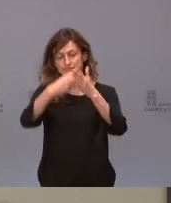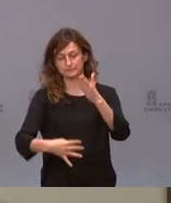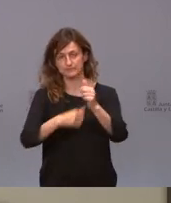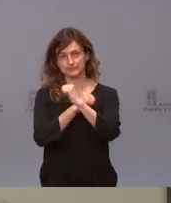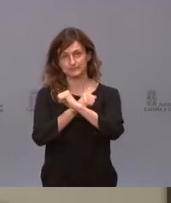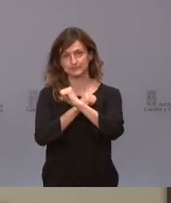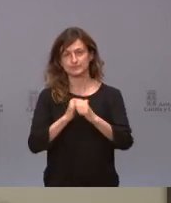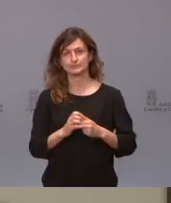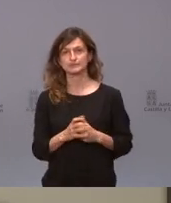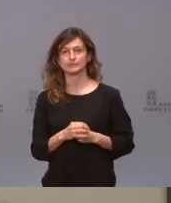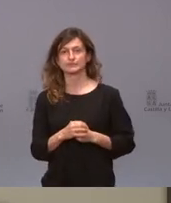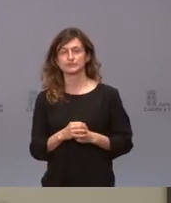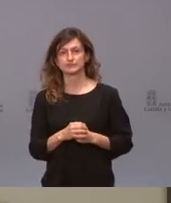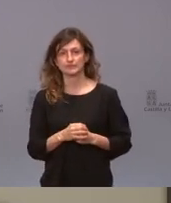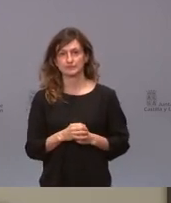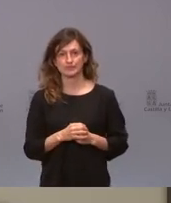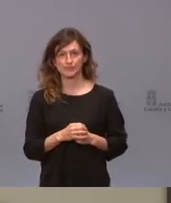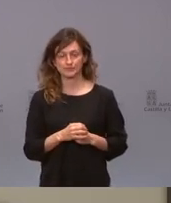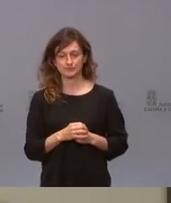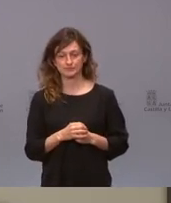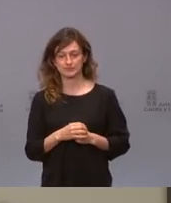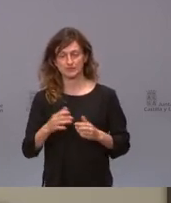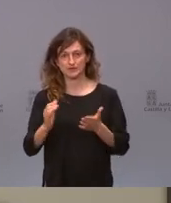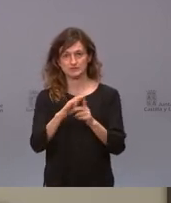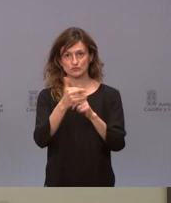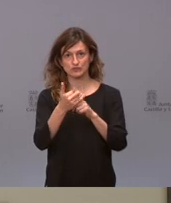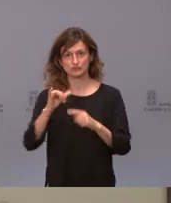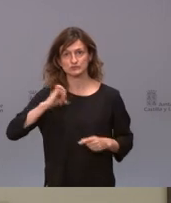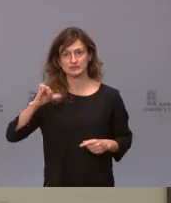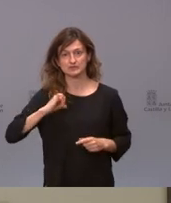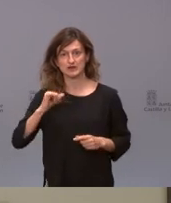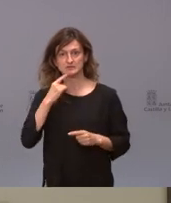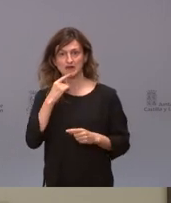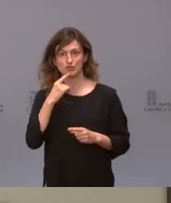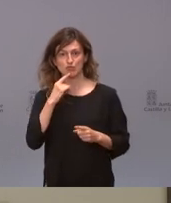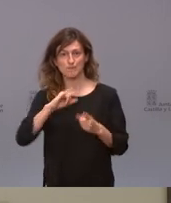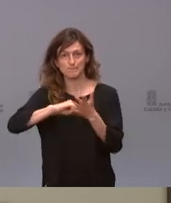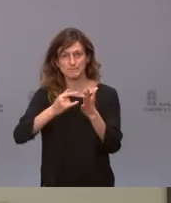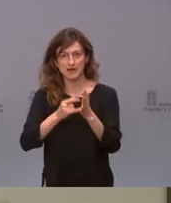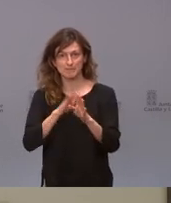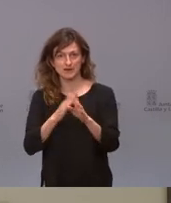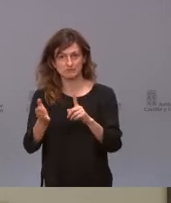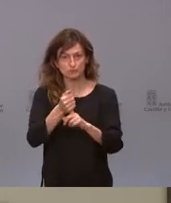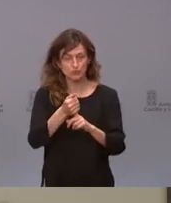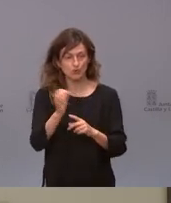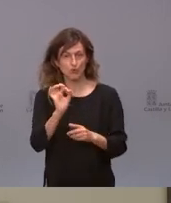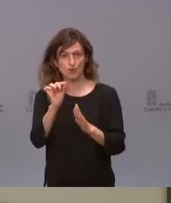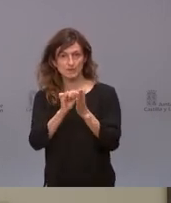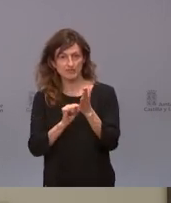una vez que se normalicen se recupera la normalidad en los hospitales haber algún plan de choque o se medica alguna medida